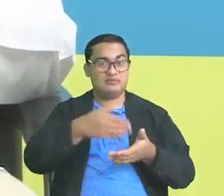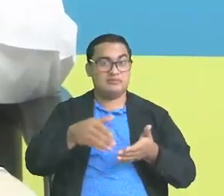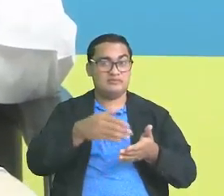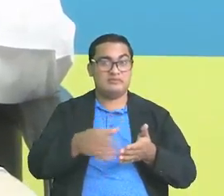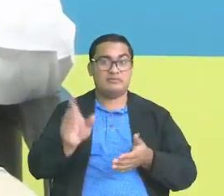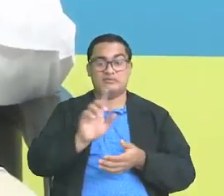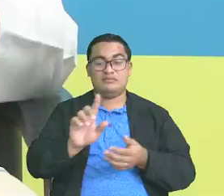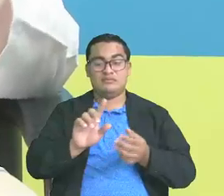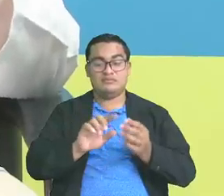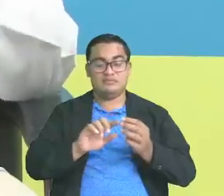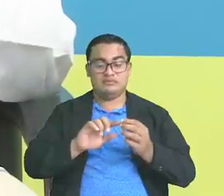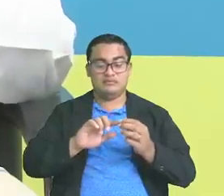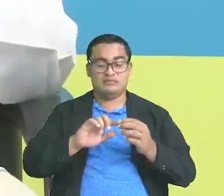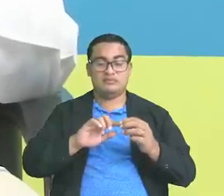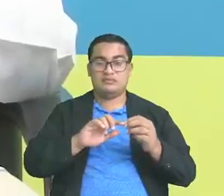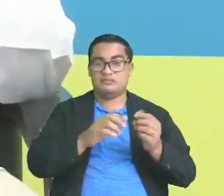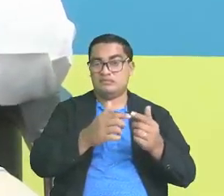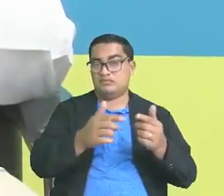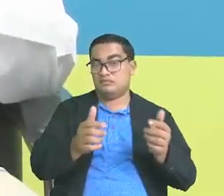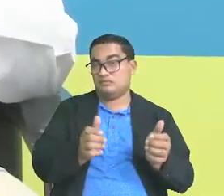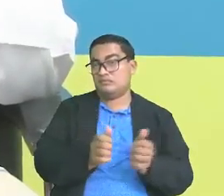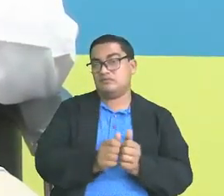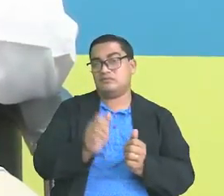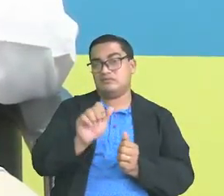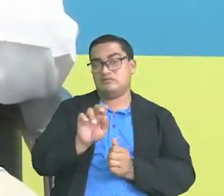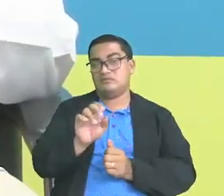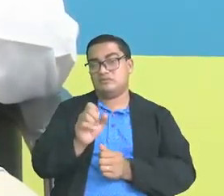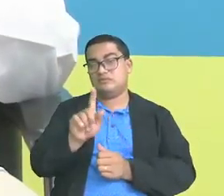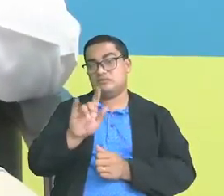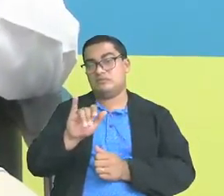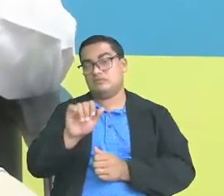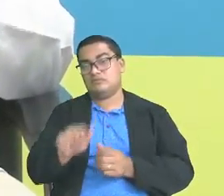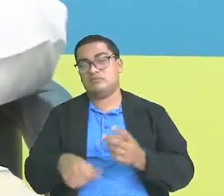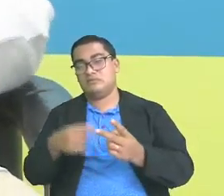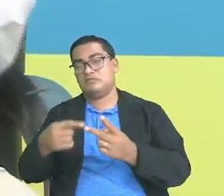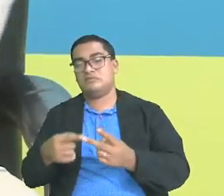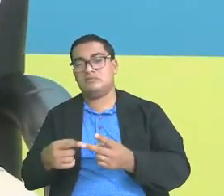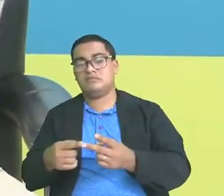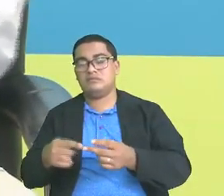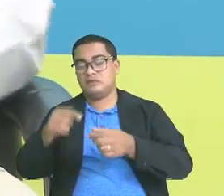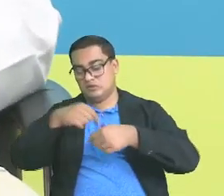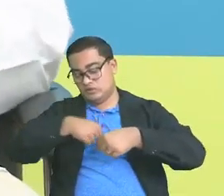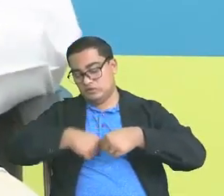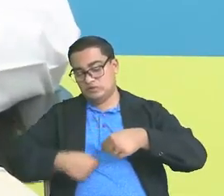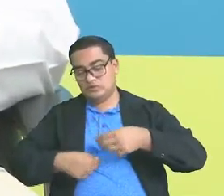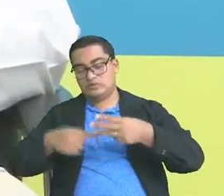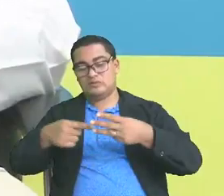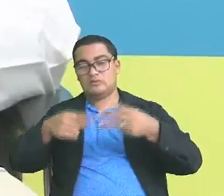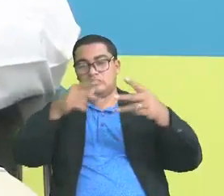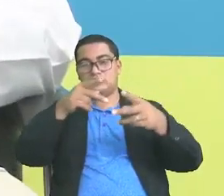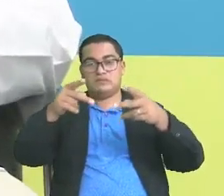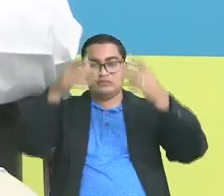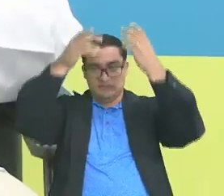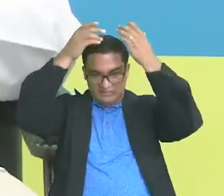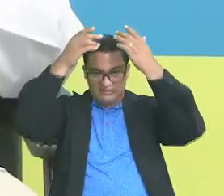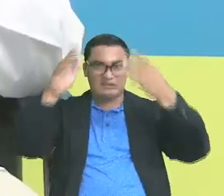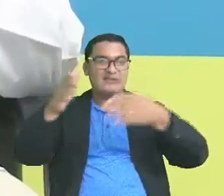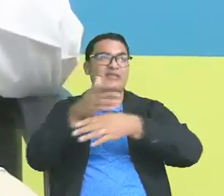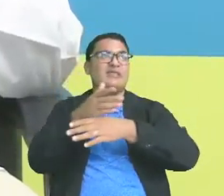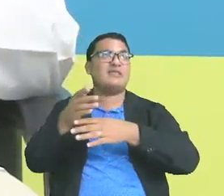equipo, anestesia, técnicos quirúrgicos, cirujanos, el ayudante, el personal de enfermería que apoya.